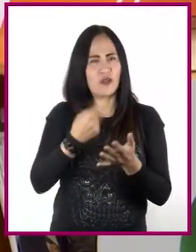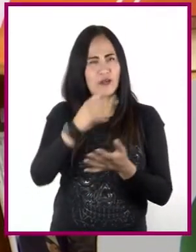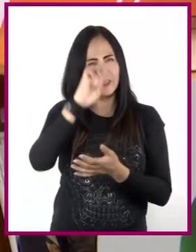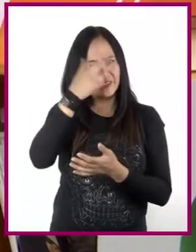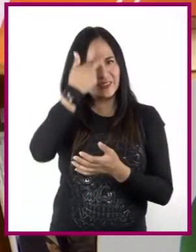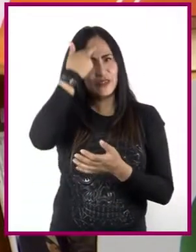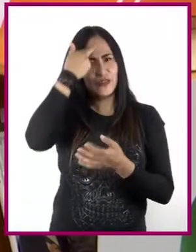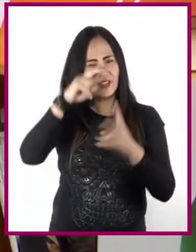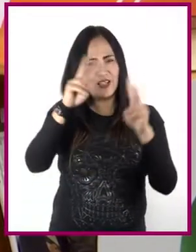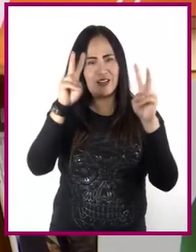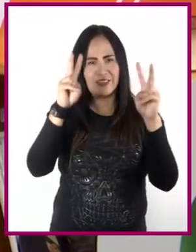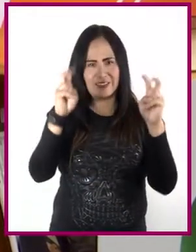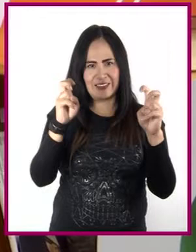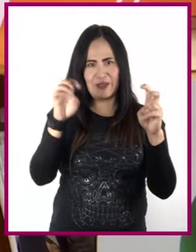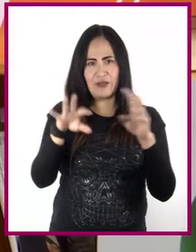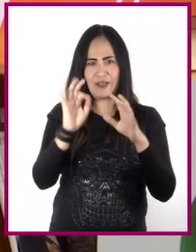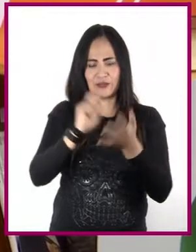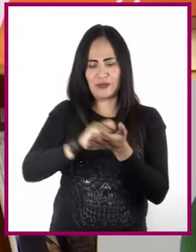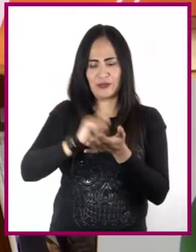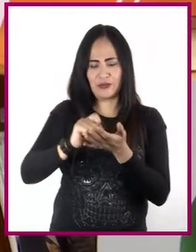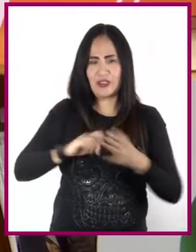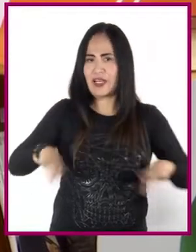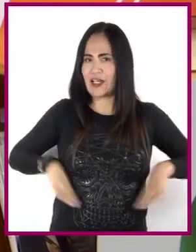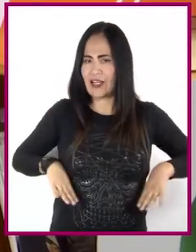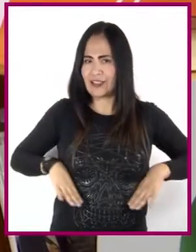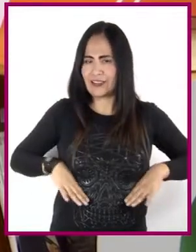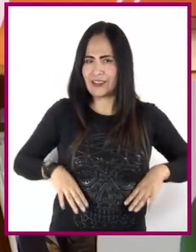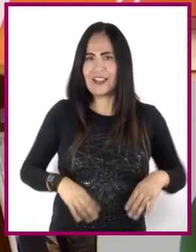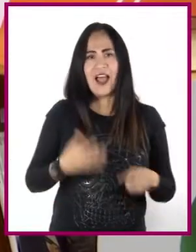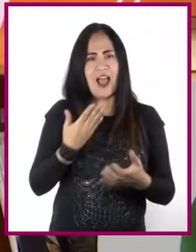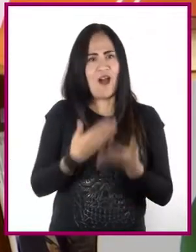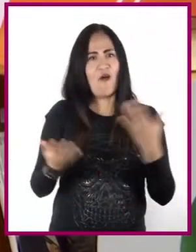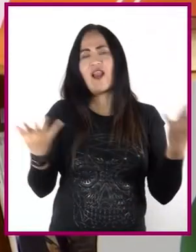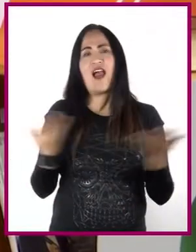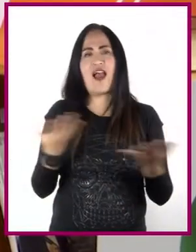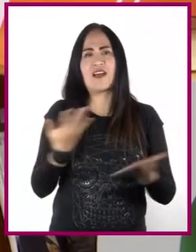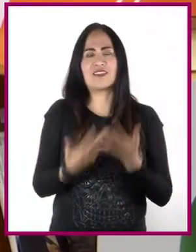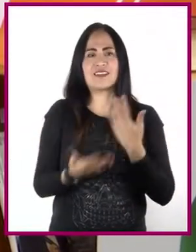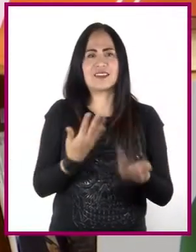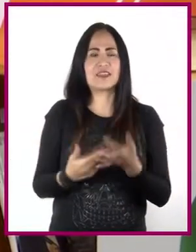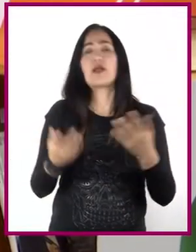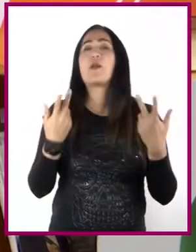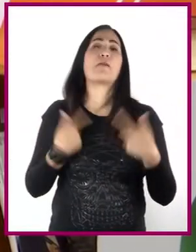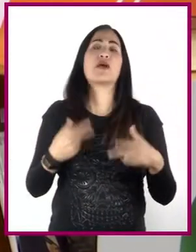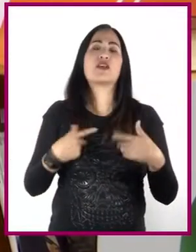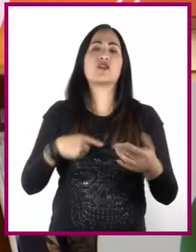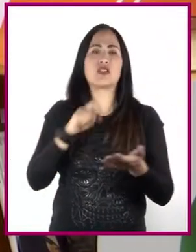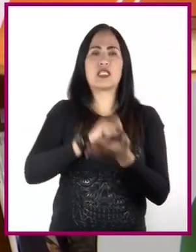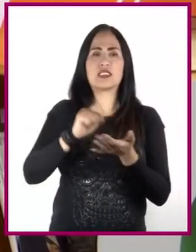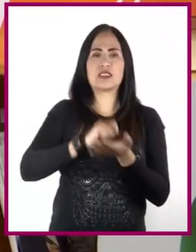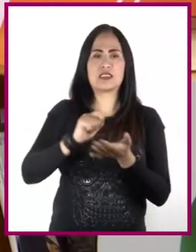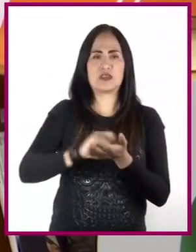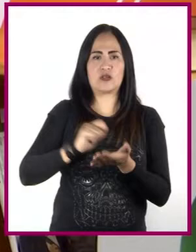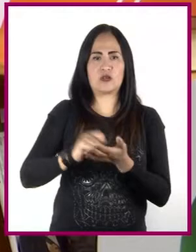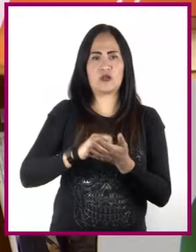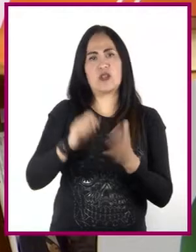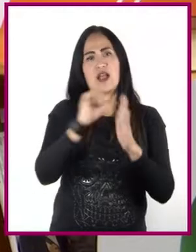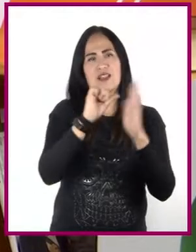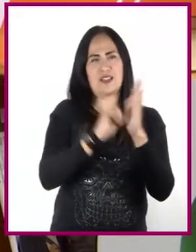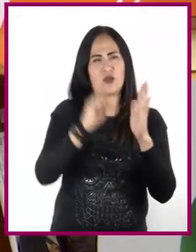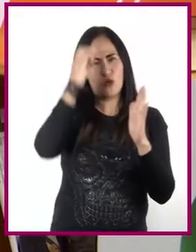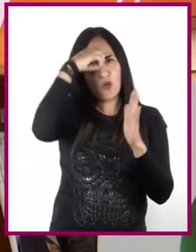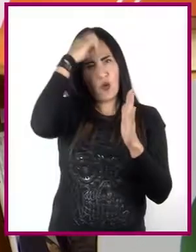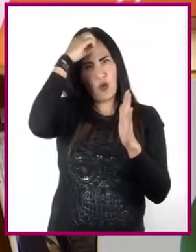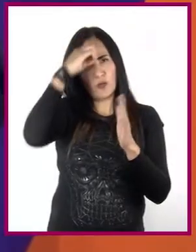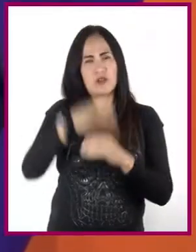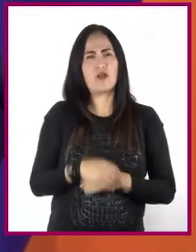debe tener nuestro texto. Y ahora sí, vamos a poner manos a la obra. Los escritores de artículos de opinión suelen obtener sus